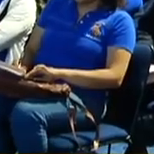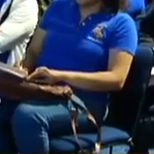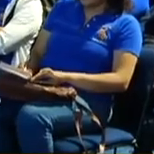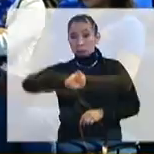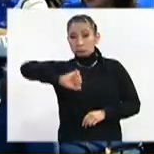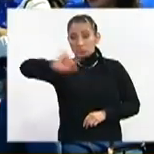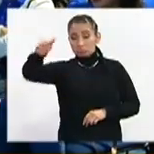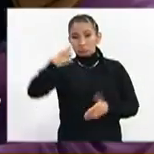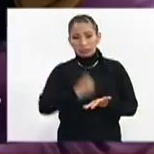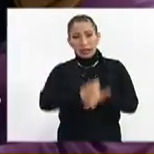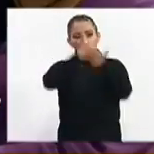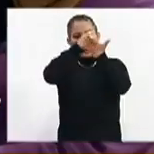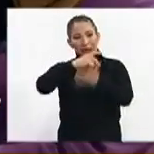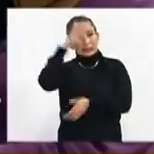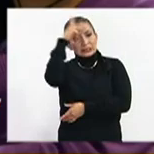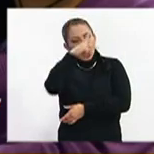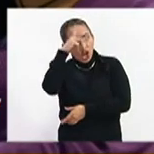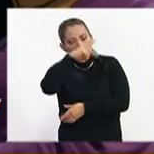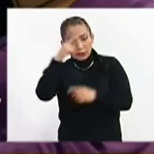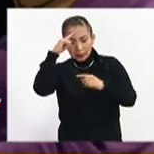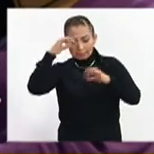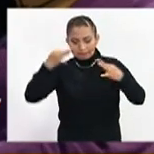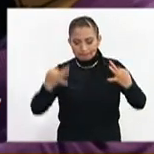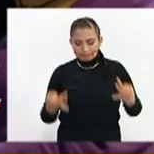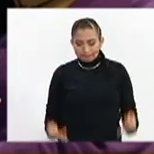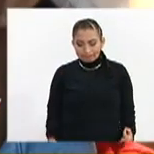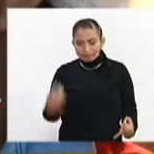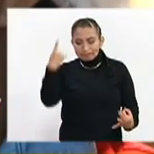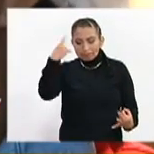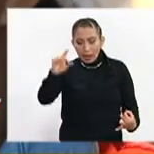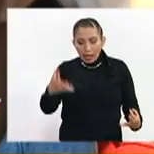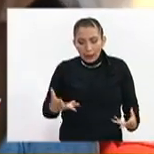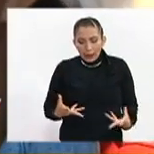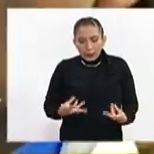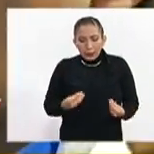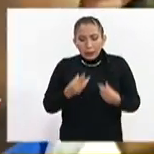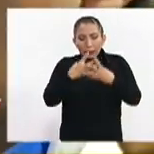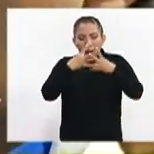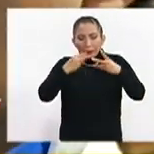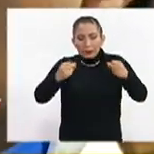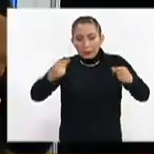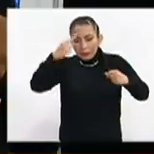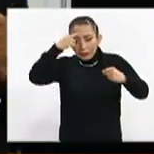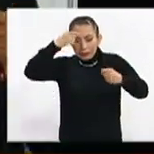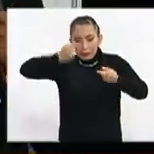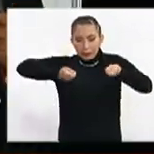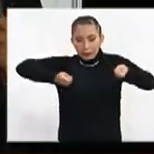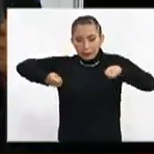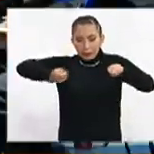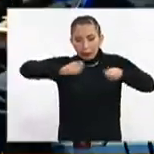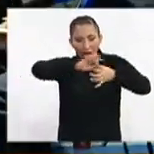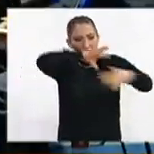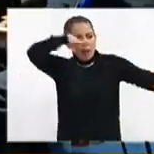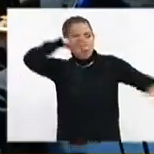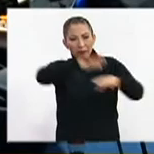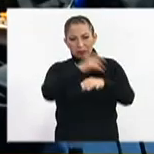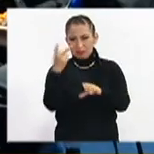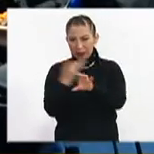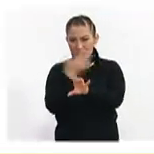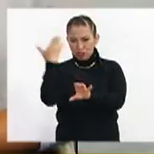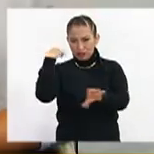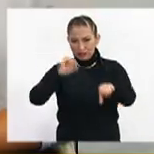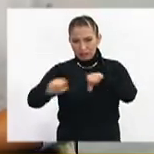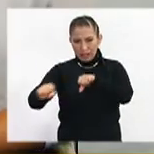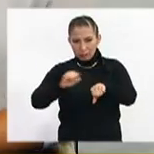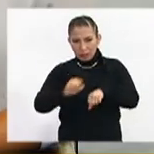Especialistas ofrecen terapia psicológica, meditación y yoga para recuperar el equilibrio mental y emocional roto a consecuencia de los